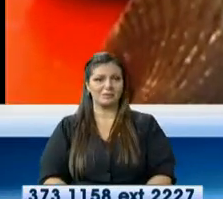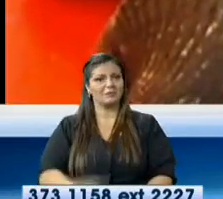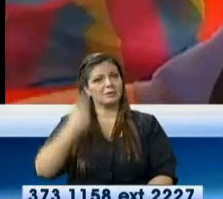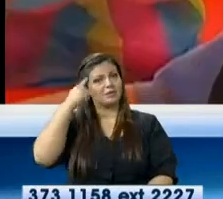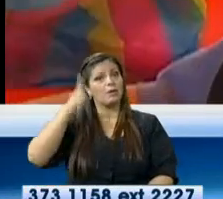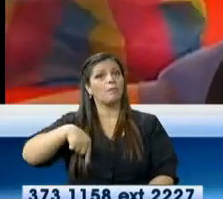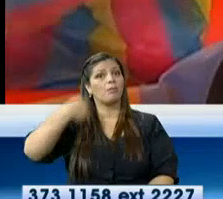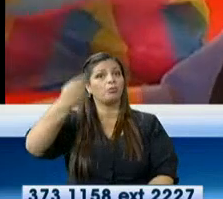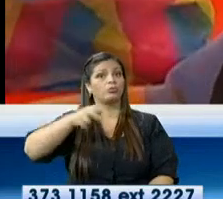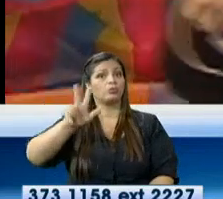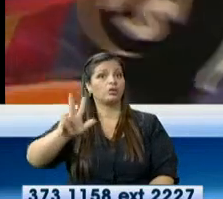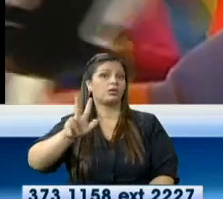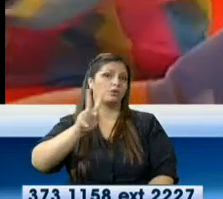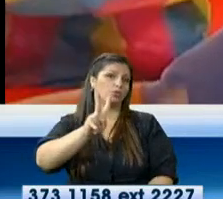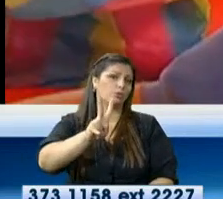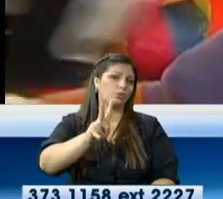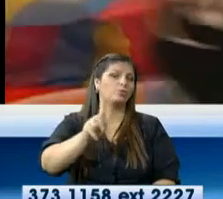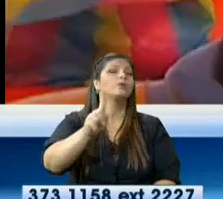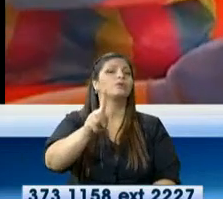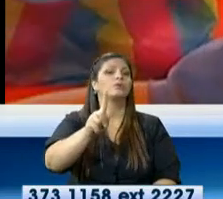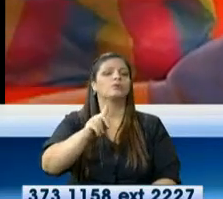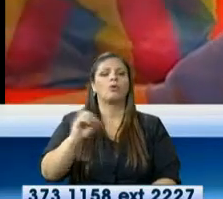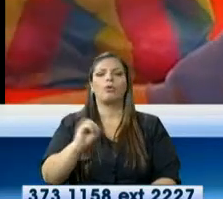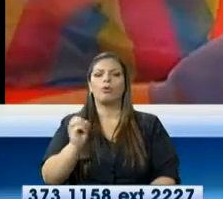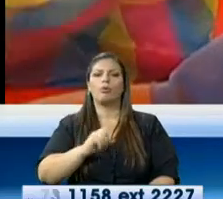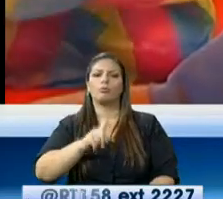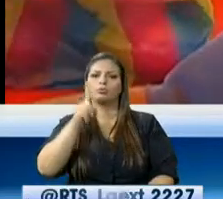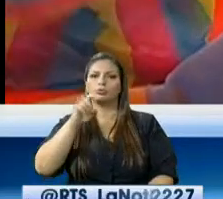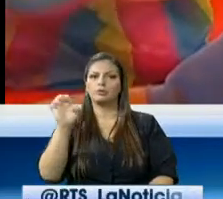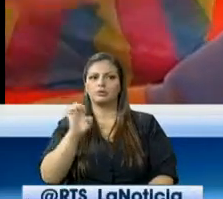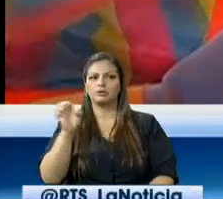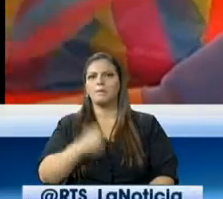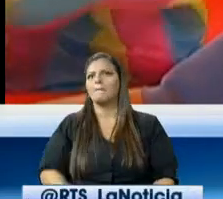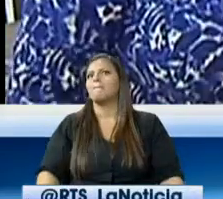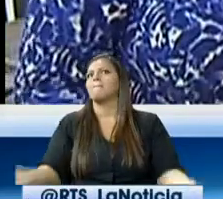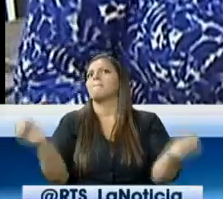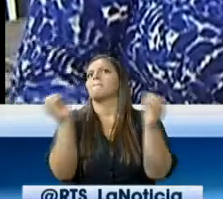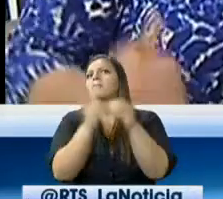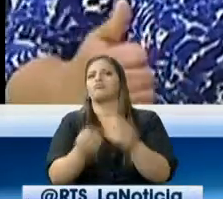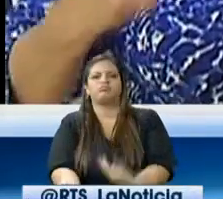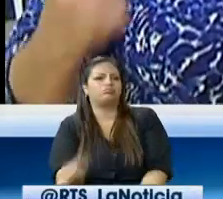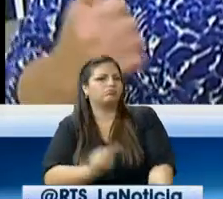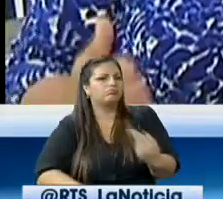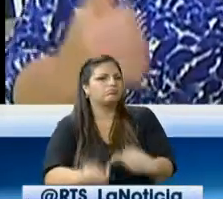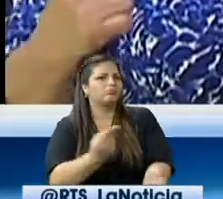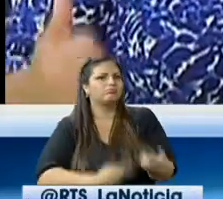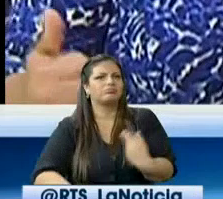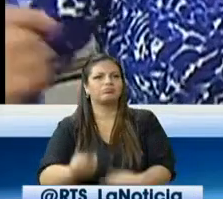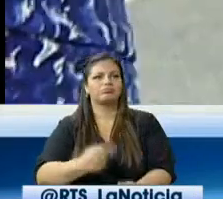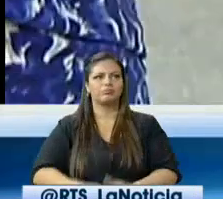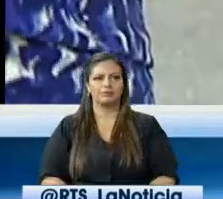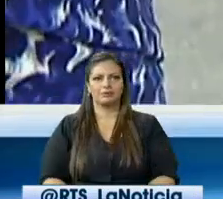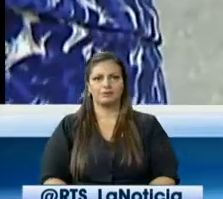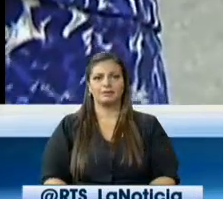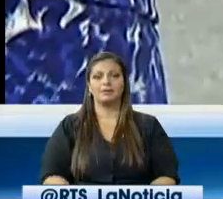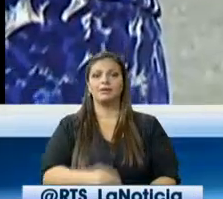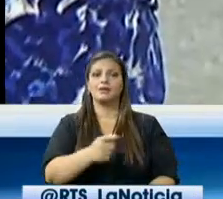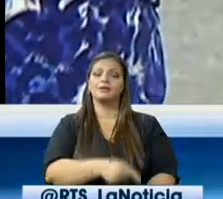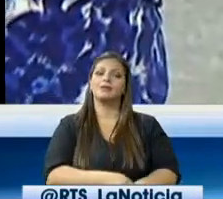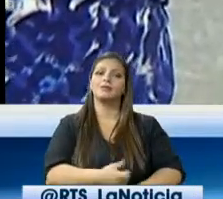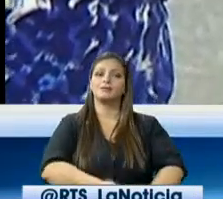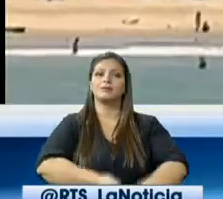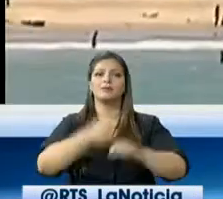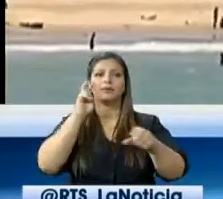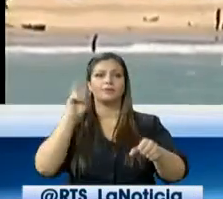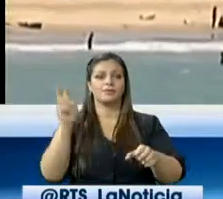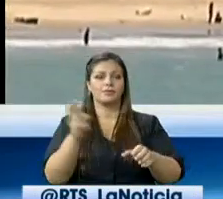Nuevo. El primero. ¿El primero vende más? Sí, el primero vende. Está full la playa. La presidenta de la Cámara de Turismo de Playas asegura que